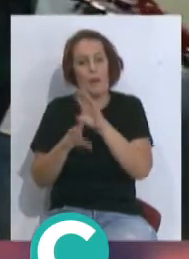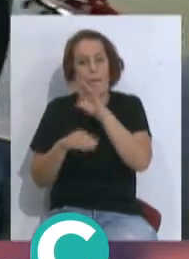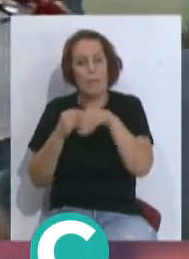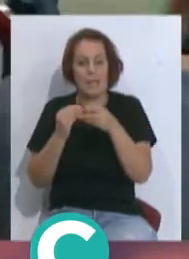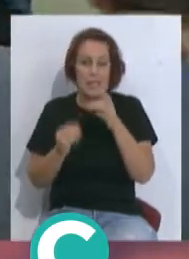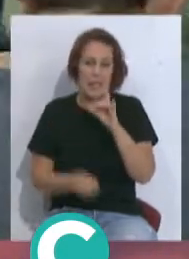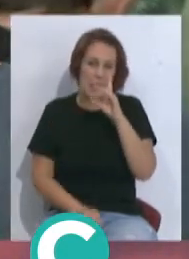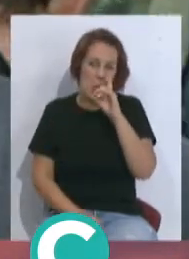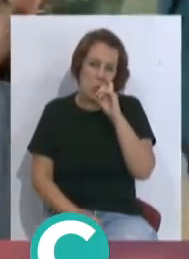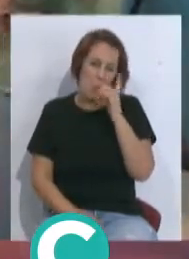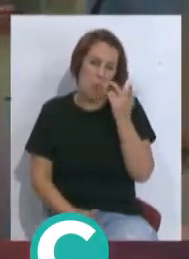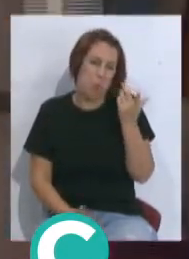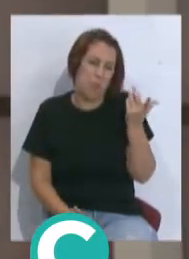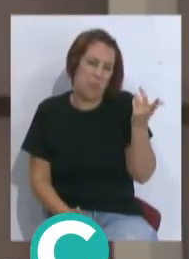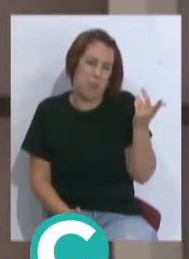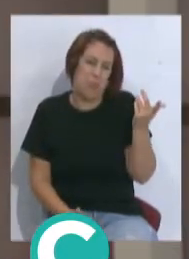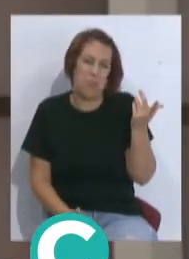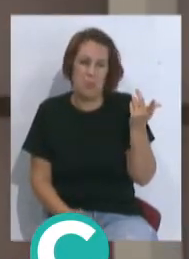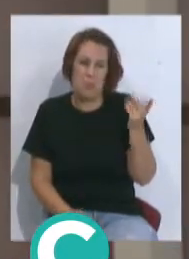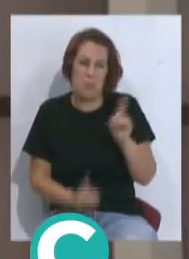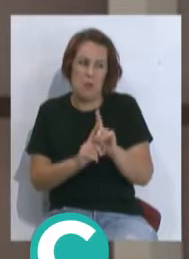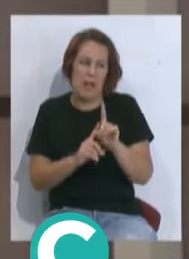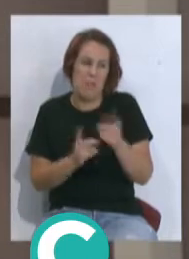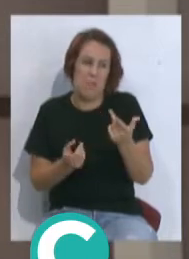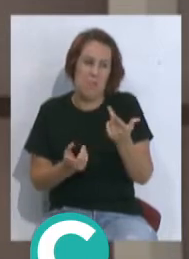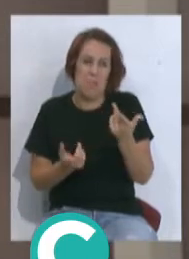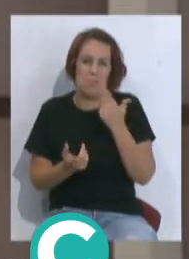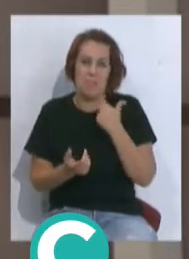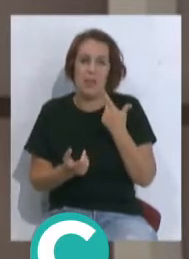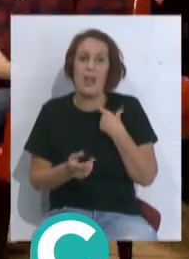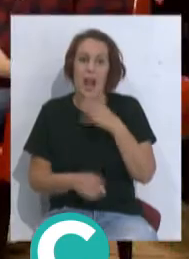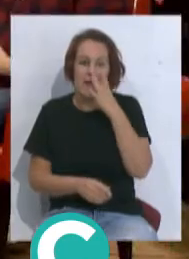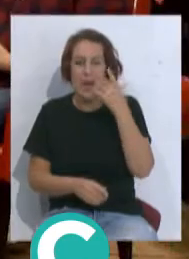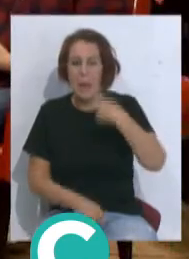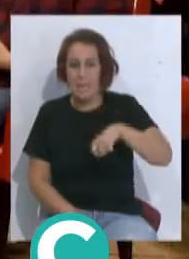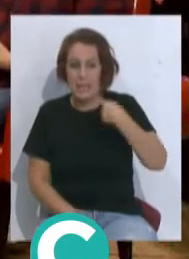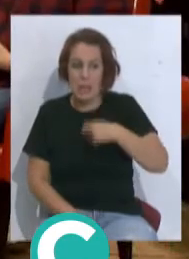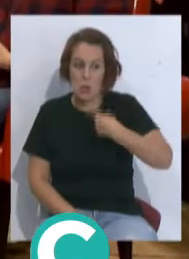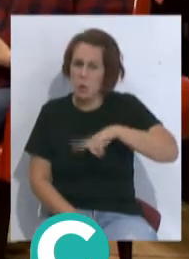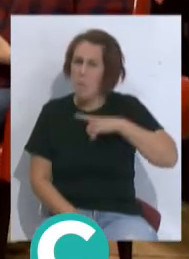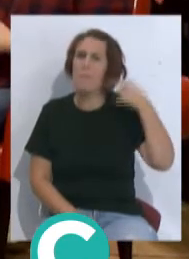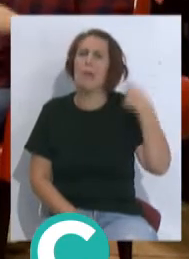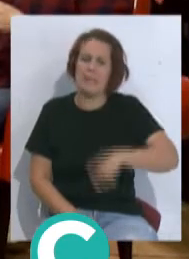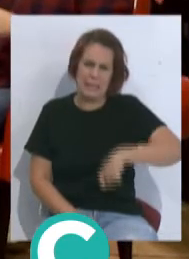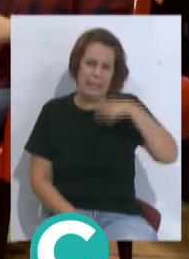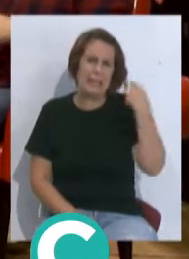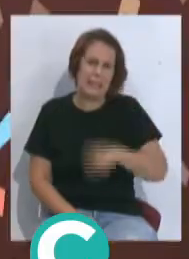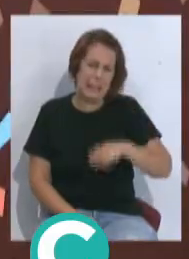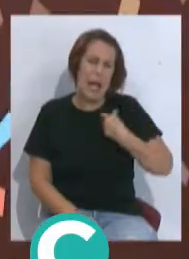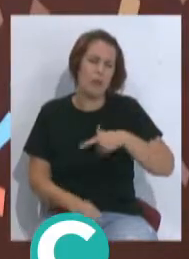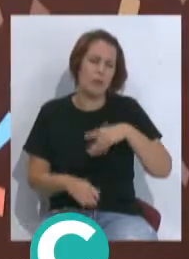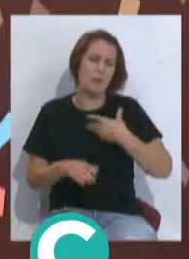15 de junio tampoco tiene. Claro, se ha convertido en. Fíjate, es el carnaval de los artibles, más artible que vamos a hacer con la chalequera